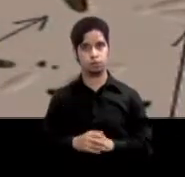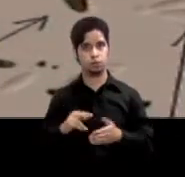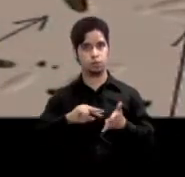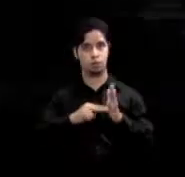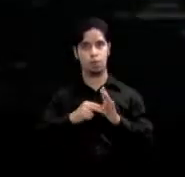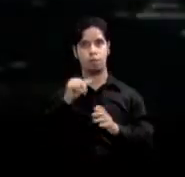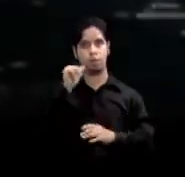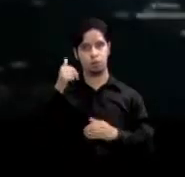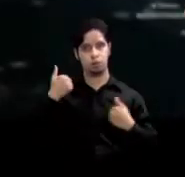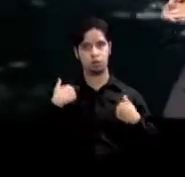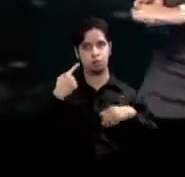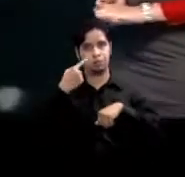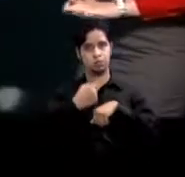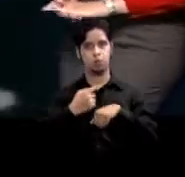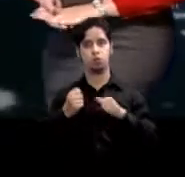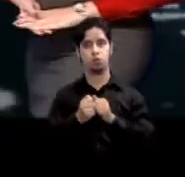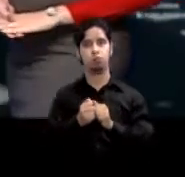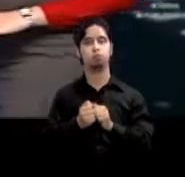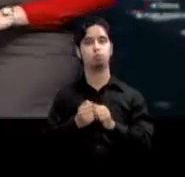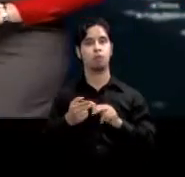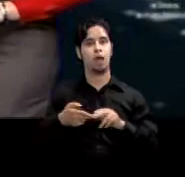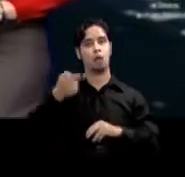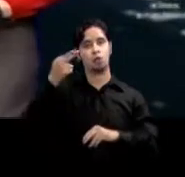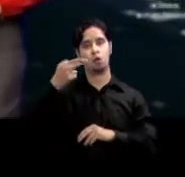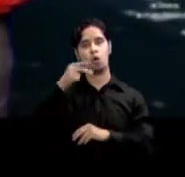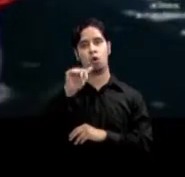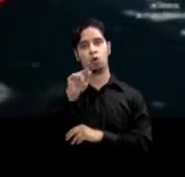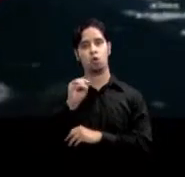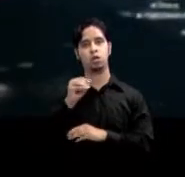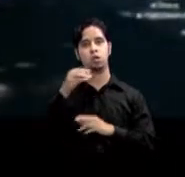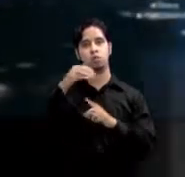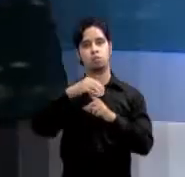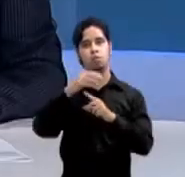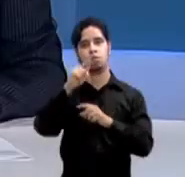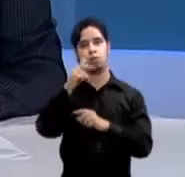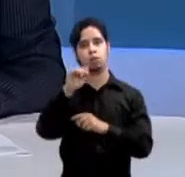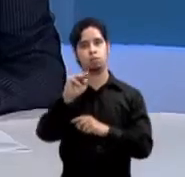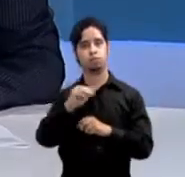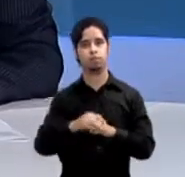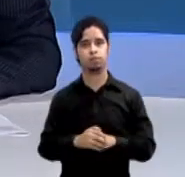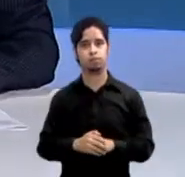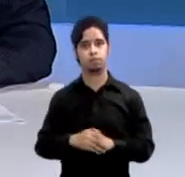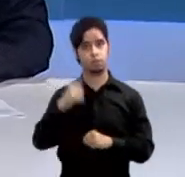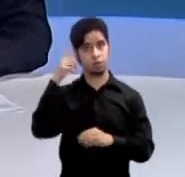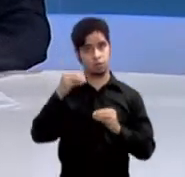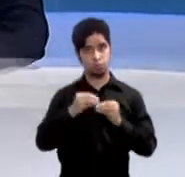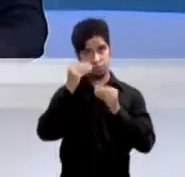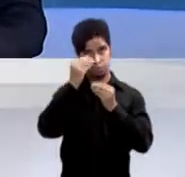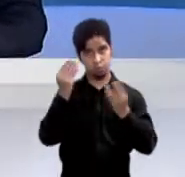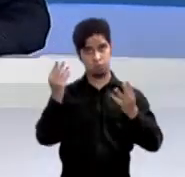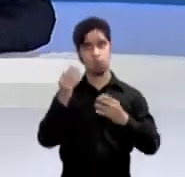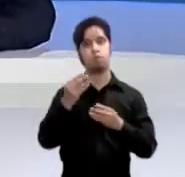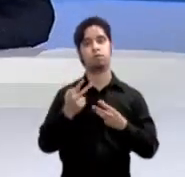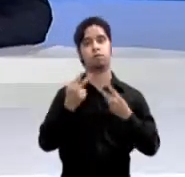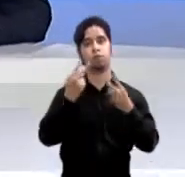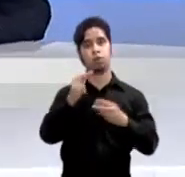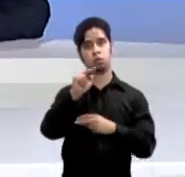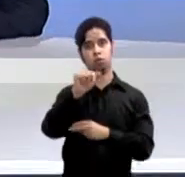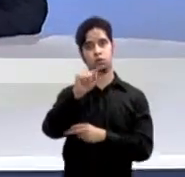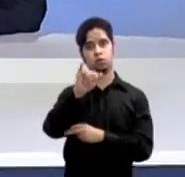de esporas de hongos. Seguimos con más de Noticias 24/7 Informa. Y para ver estas y otras noticias, visite nuestra página